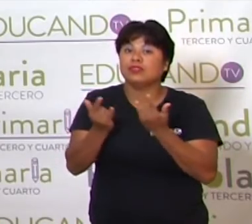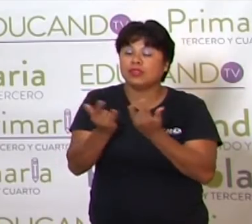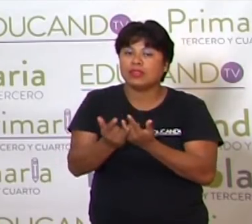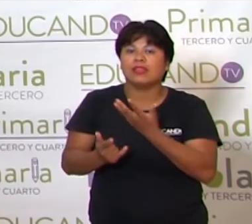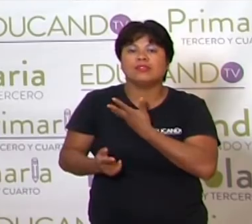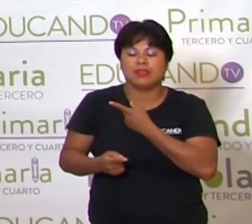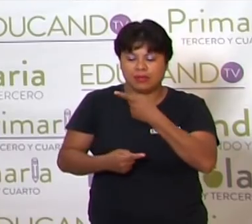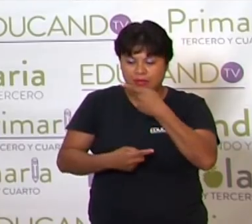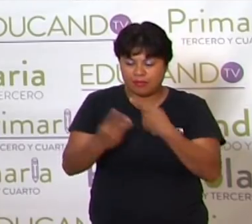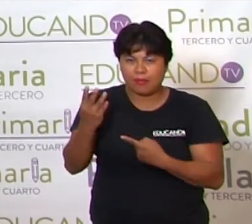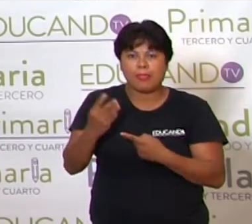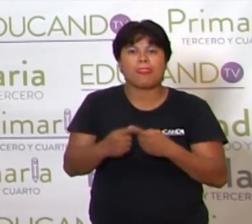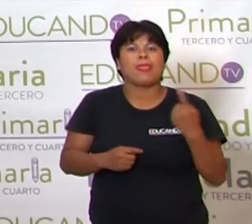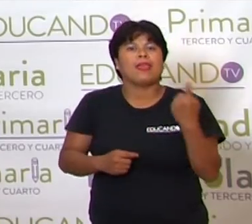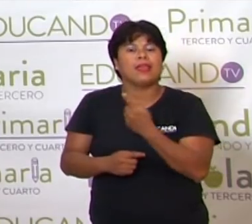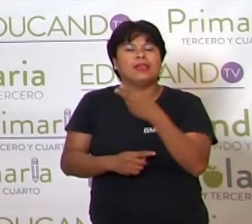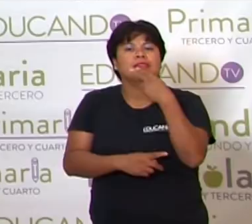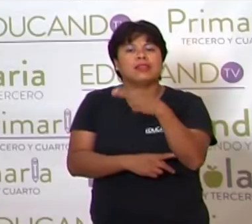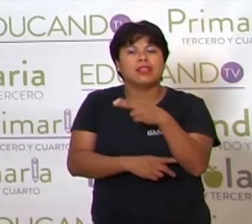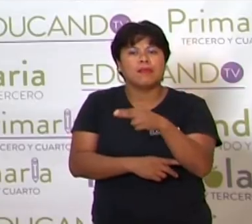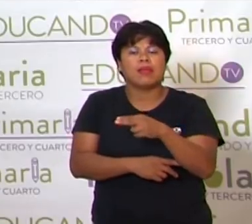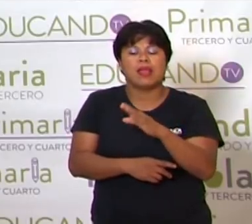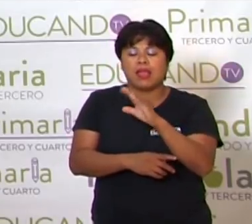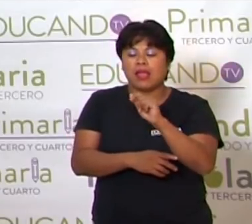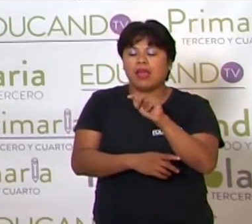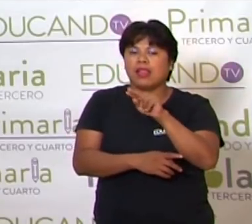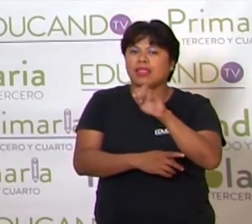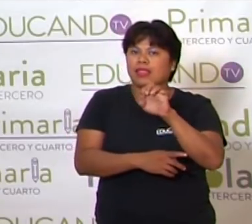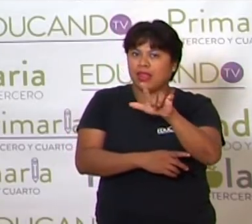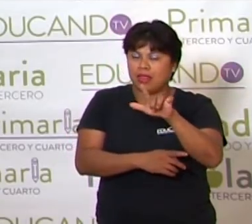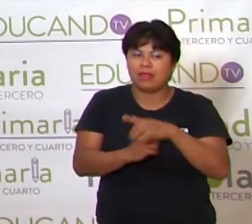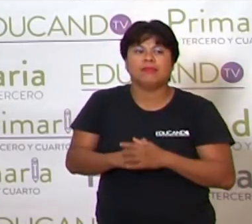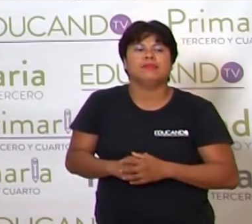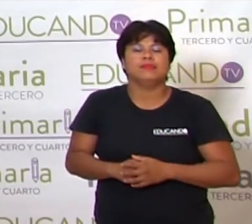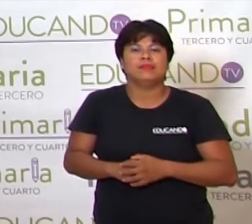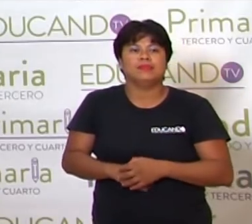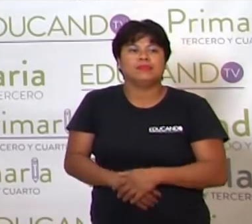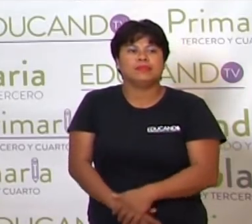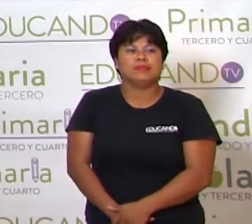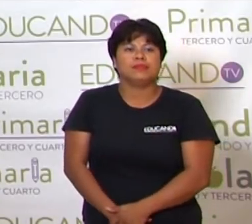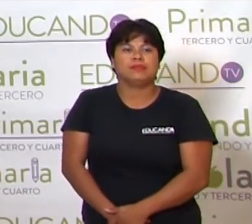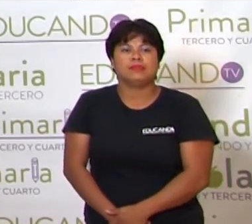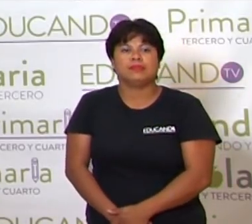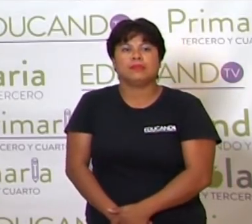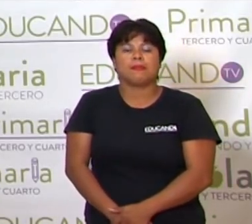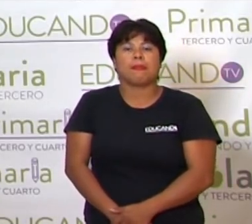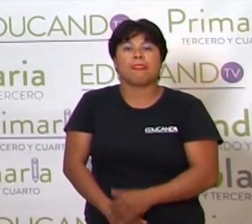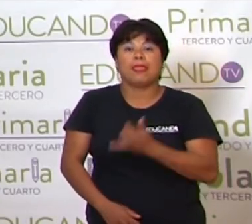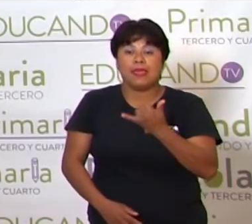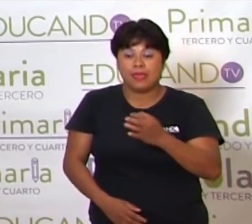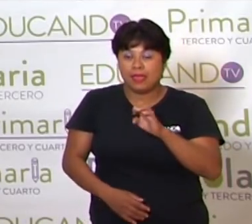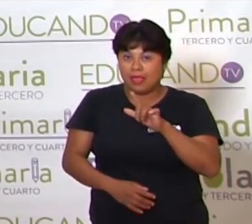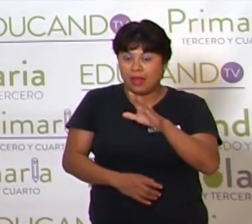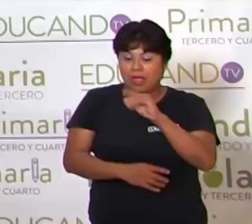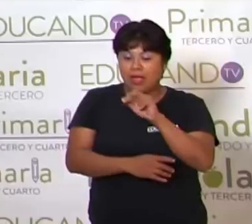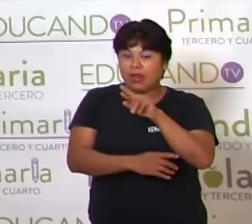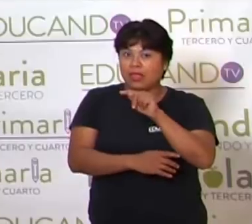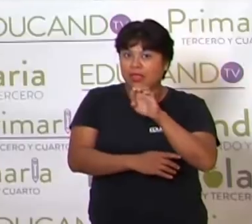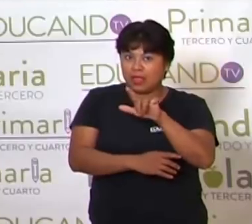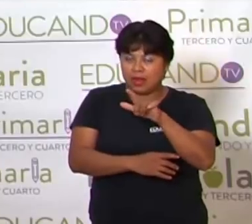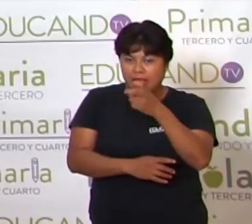un elemento que se llama cartel. Y el cartel